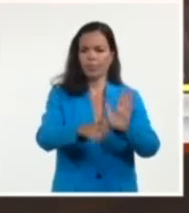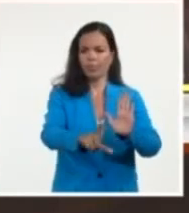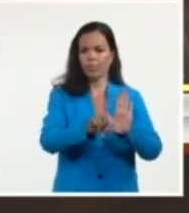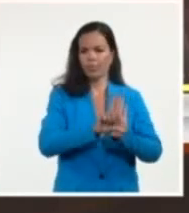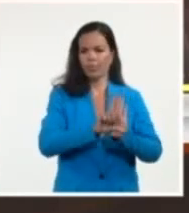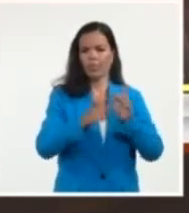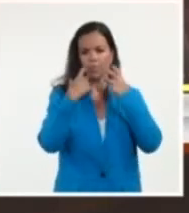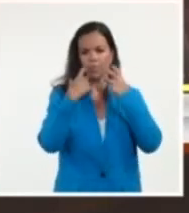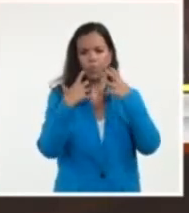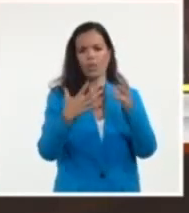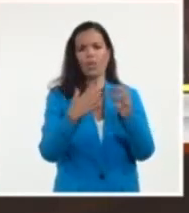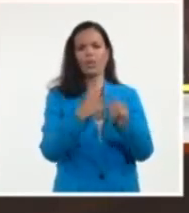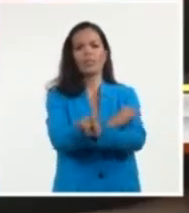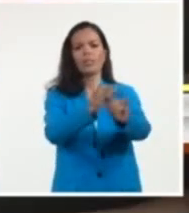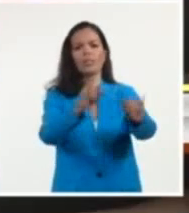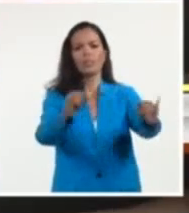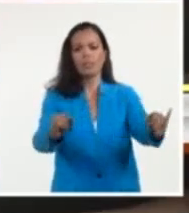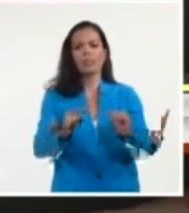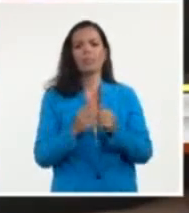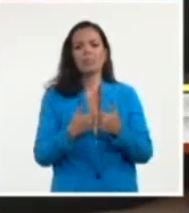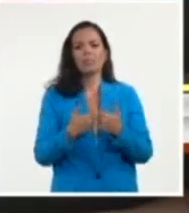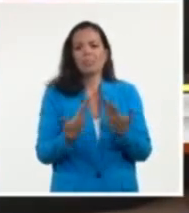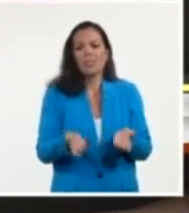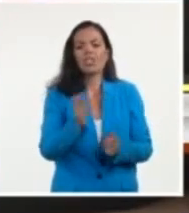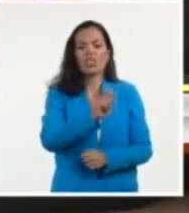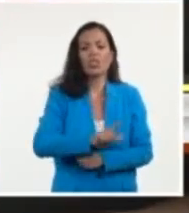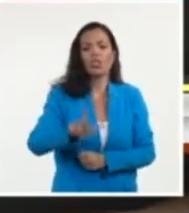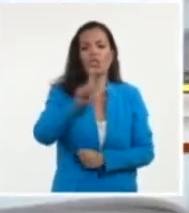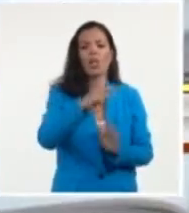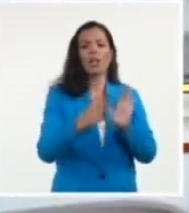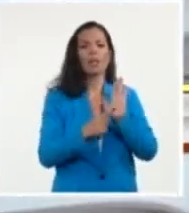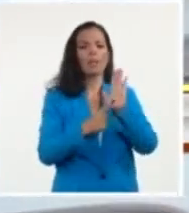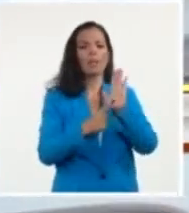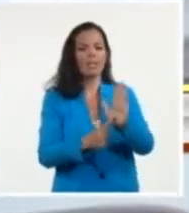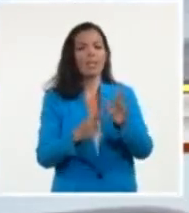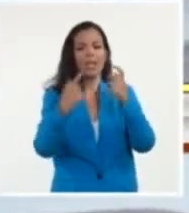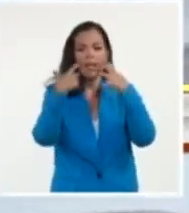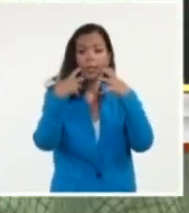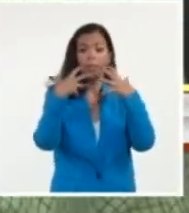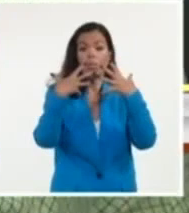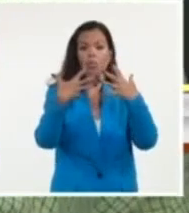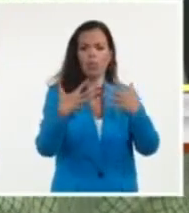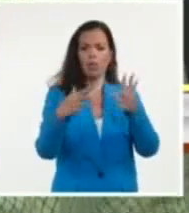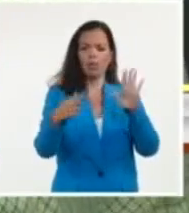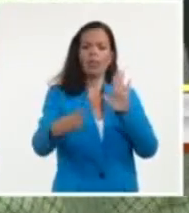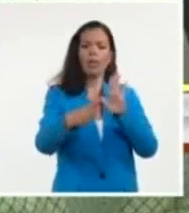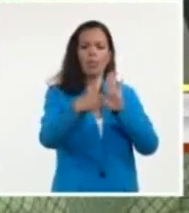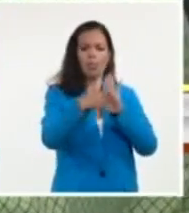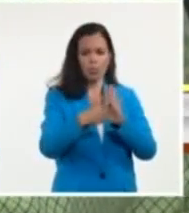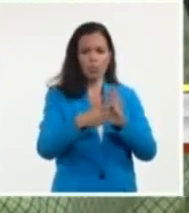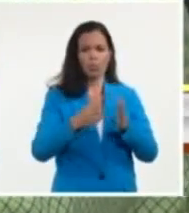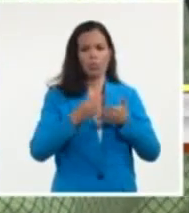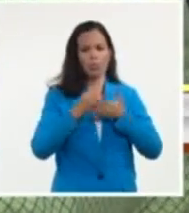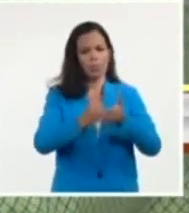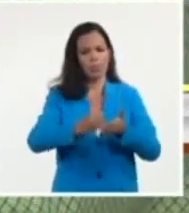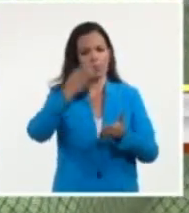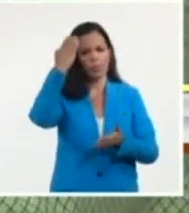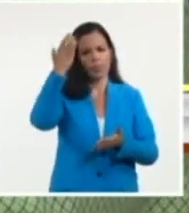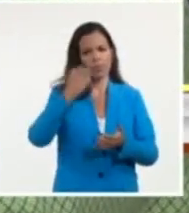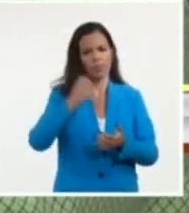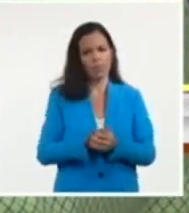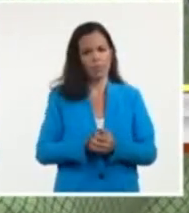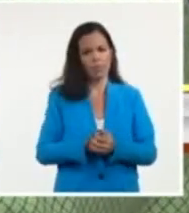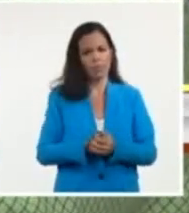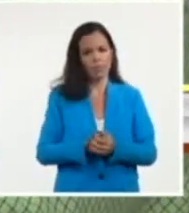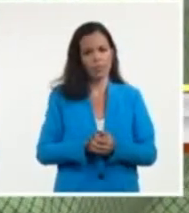decisivo de la comunicación social y la presenta como uno de los tres pilares esenciales de la gestión del Estado. Al intervenir José Luis